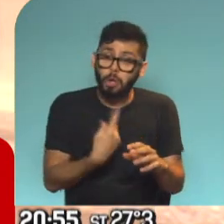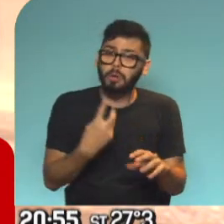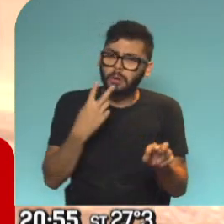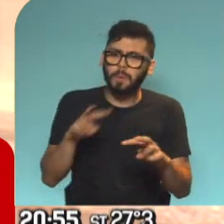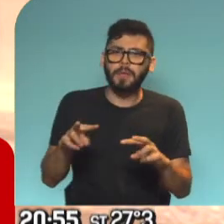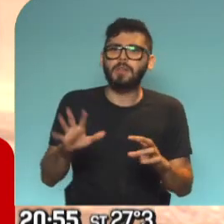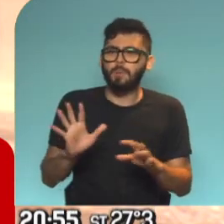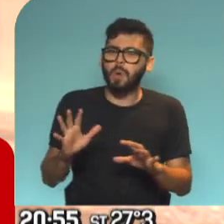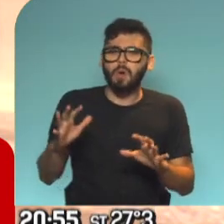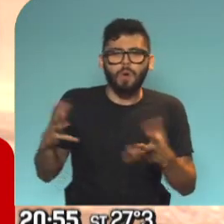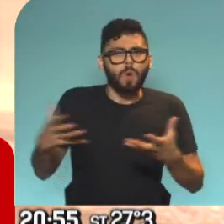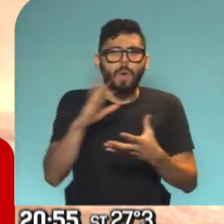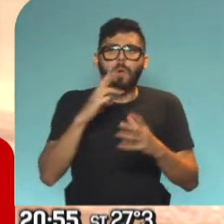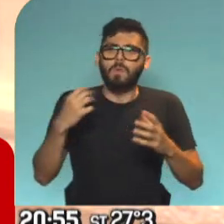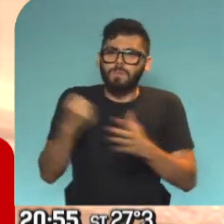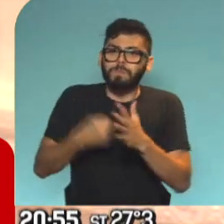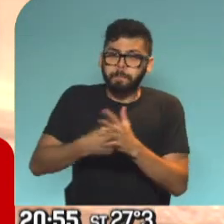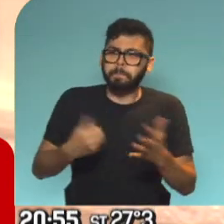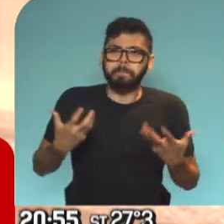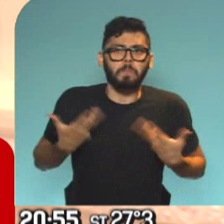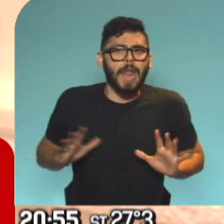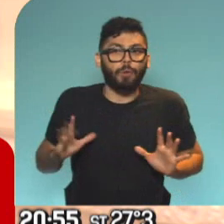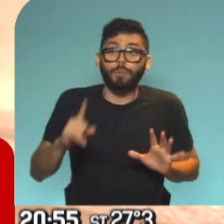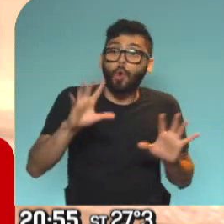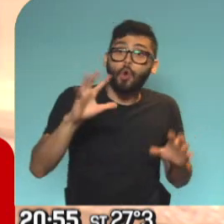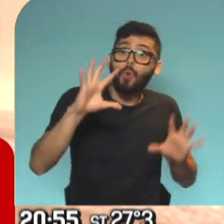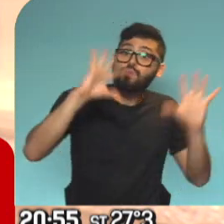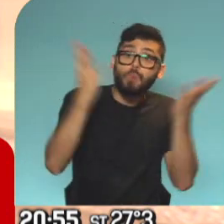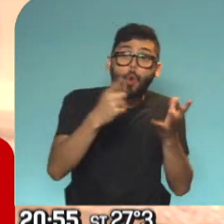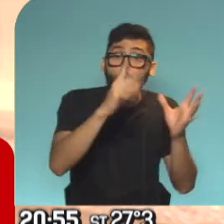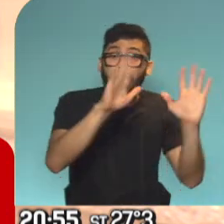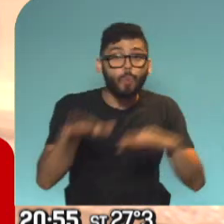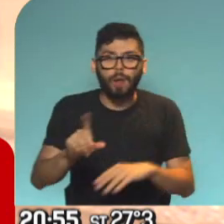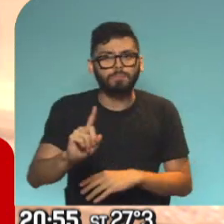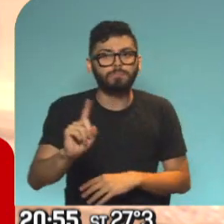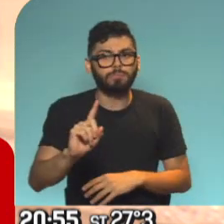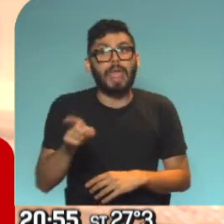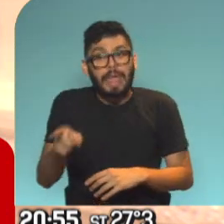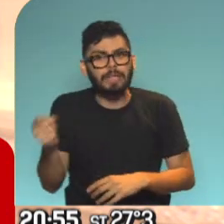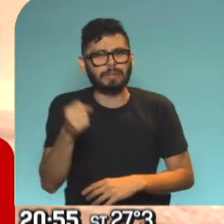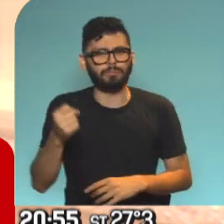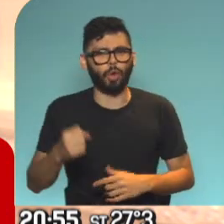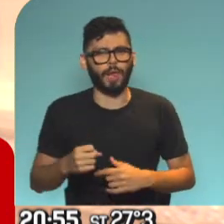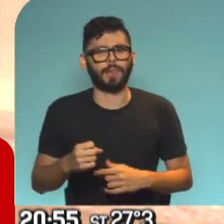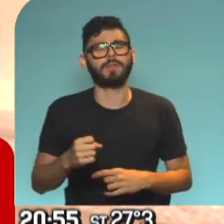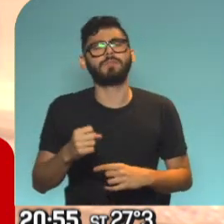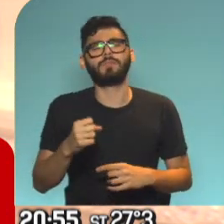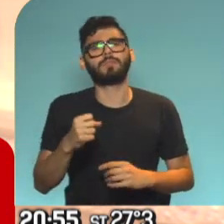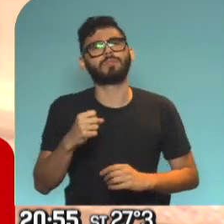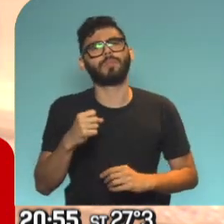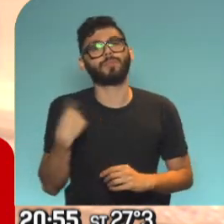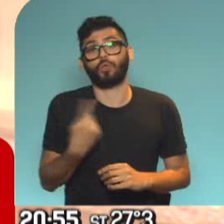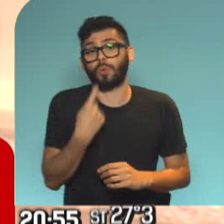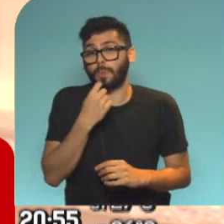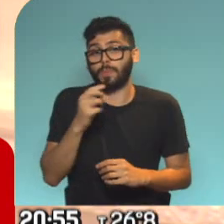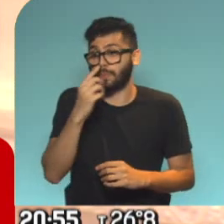mucha naturalidad, pero efectivamente en el resto del mundo no es así y nos parece importante. Acá nosotros hemos tenido mujeres